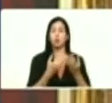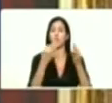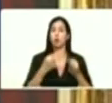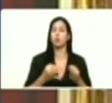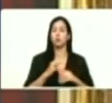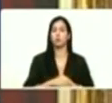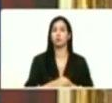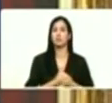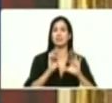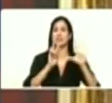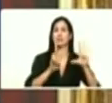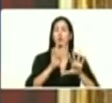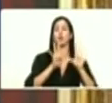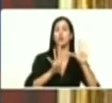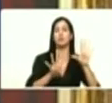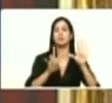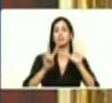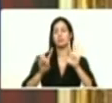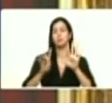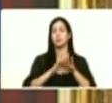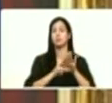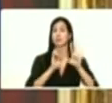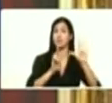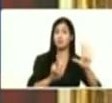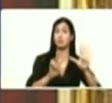son 796 mil hogares